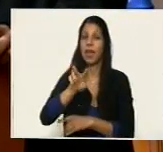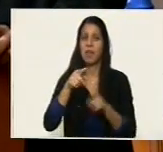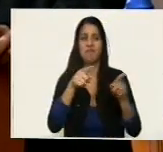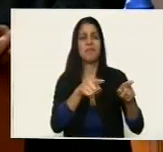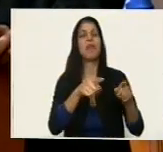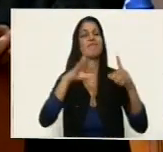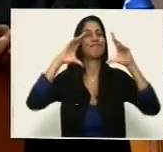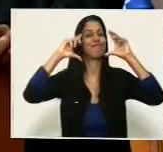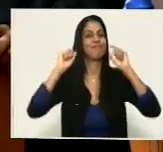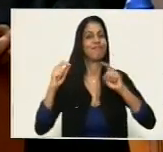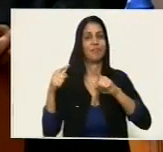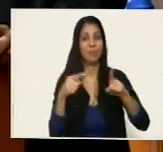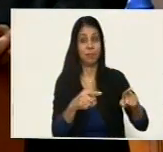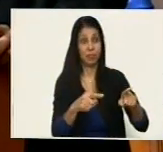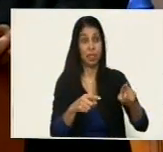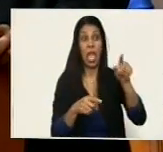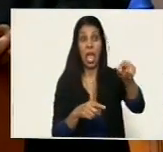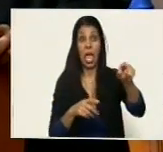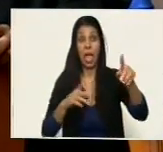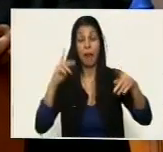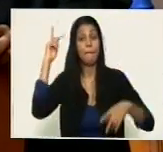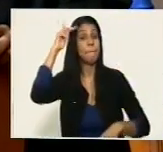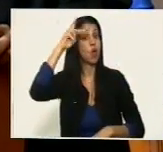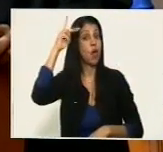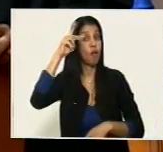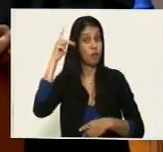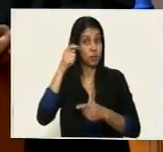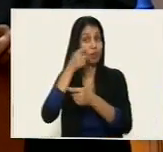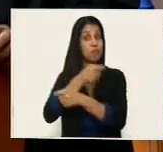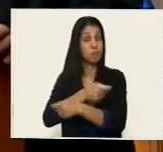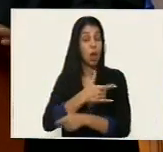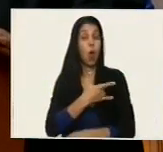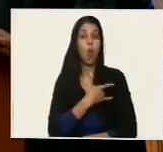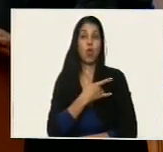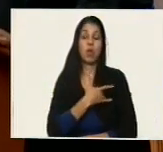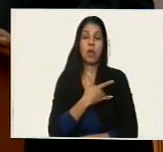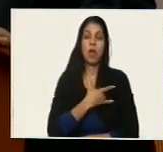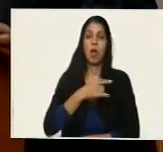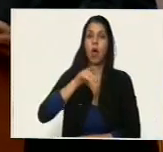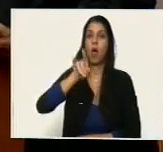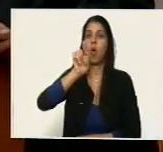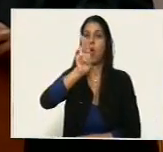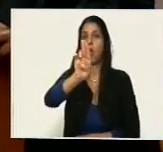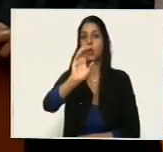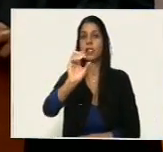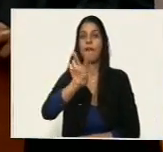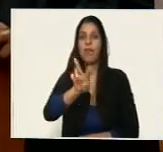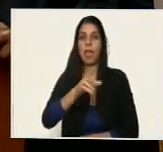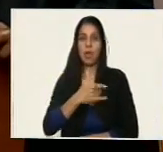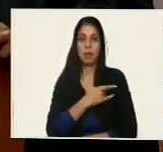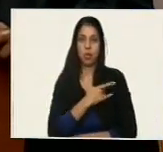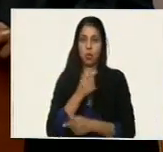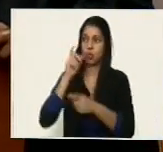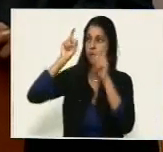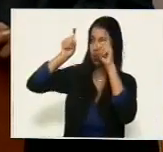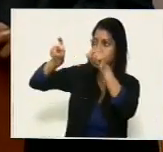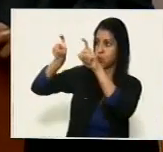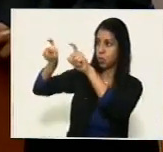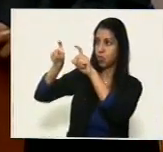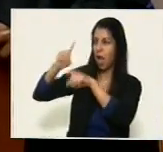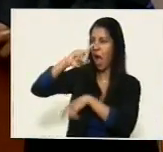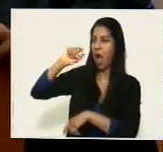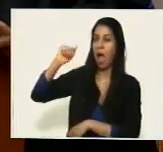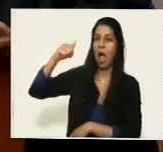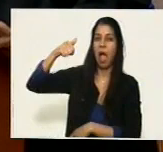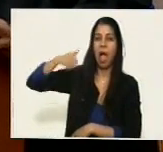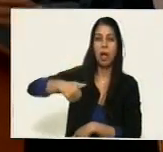Es docente, ha sido docente de la Universidad Central de Venezuela, y todos sabemos pues que tiene